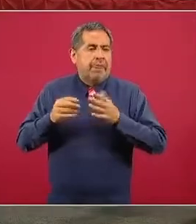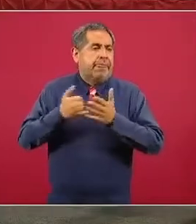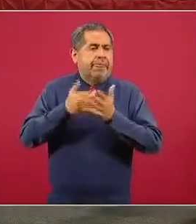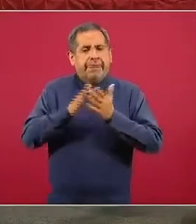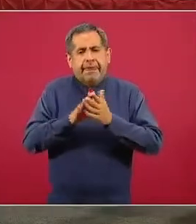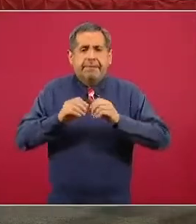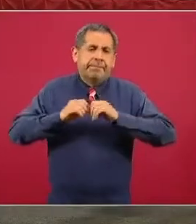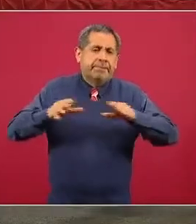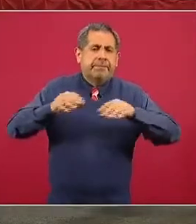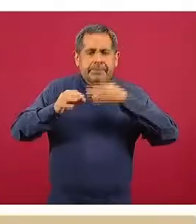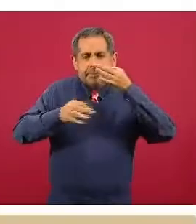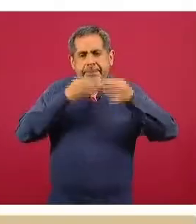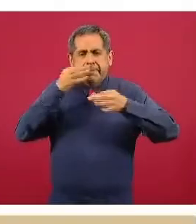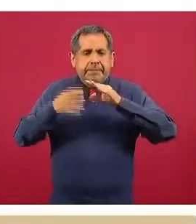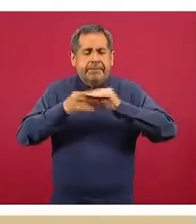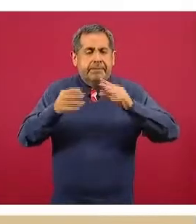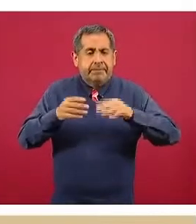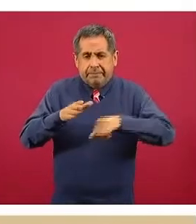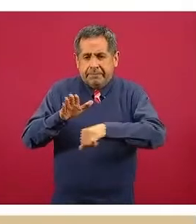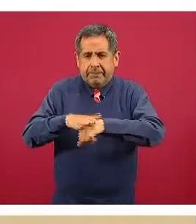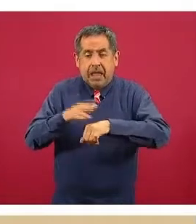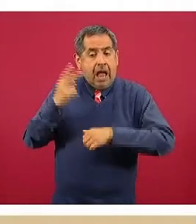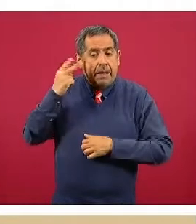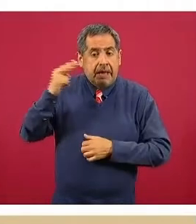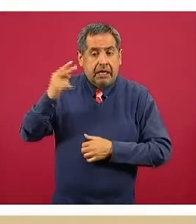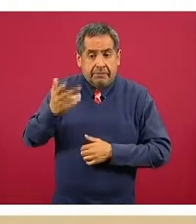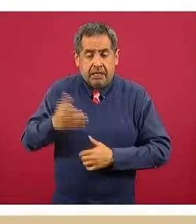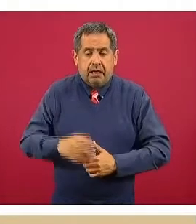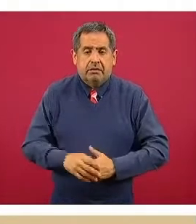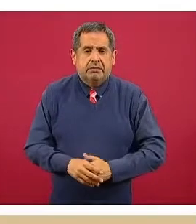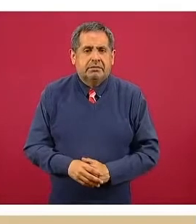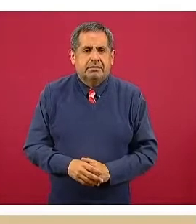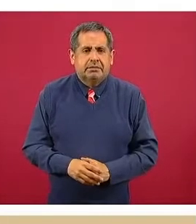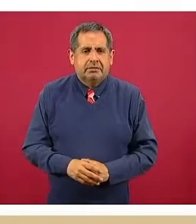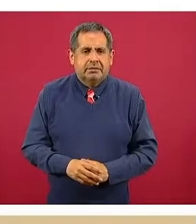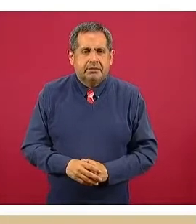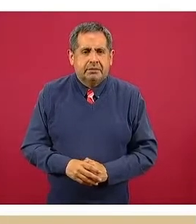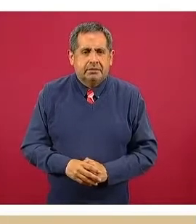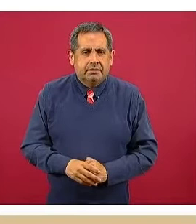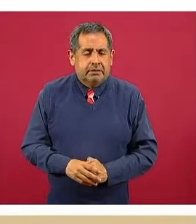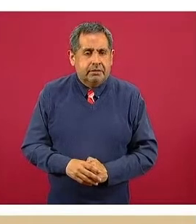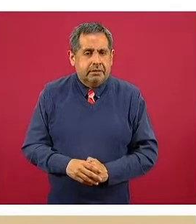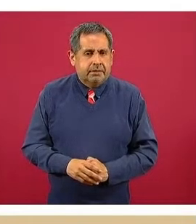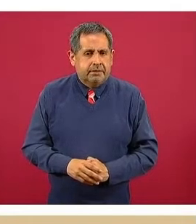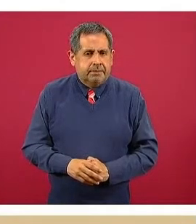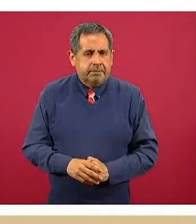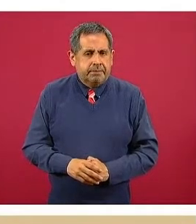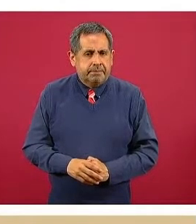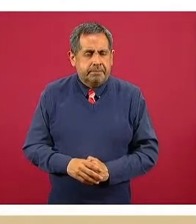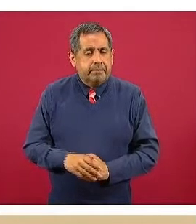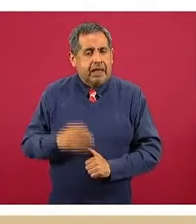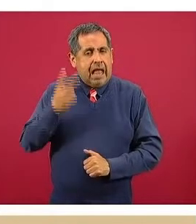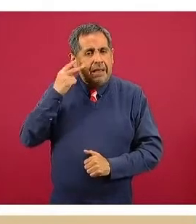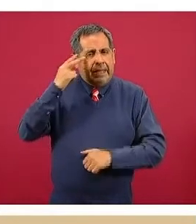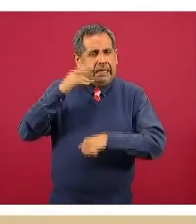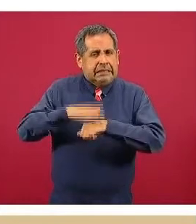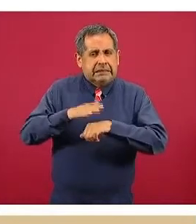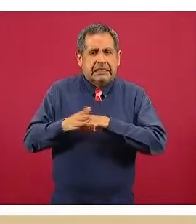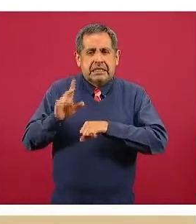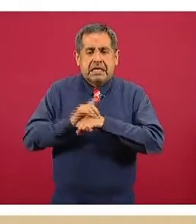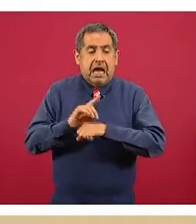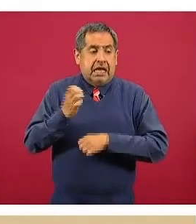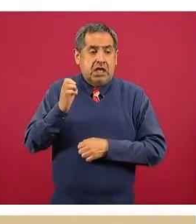publicación de avisos preventivos de viaje. El primero de ellos lo publicamos tan temprano en el año como fue el 9 de